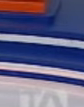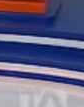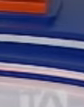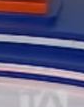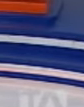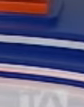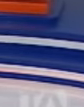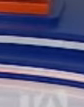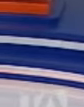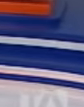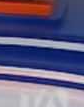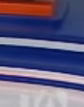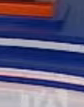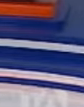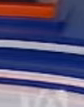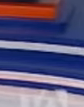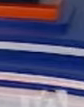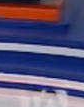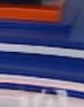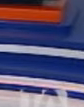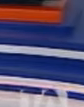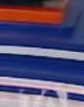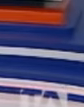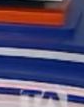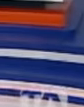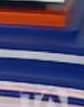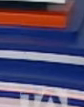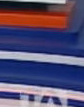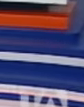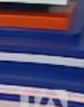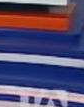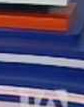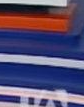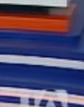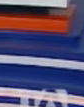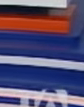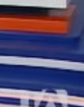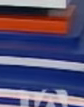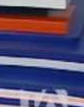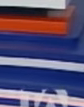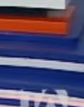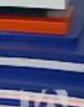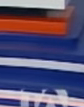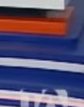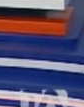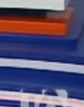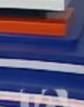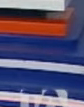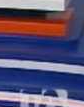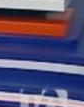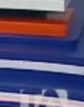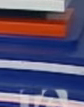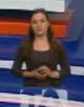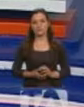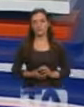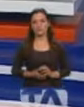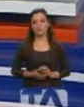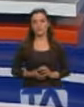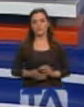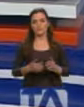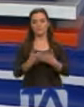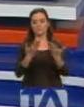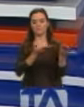Nati Cantú, coach de La Voz Ecuador, segunda edición. Más adelante comentaremos sobre el tema. Bienvenidos y gracias por acompañarnos en esta, la